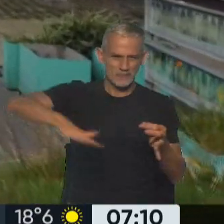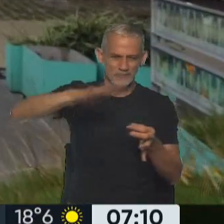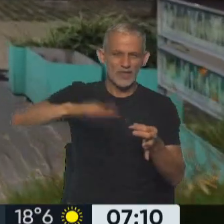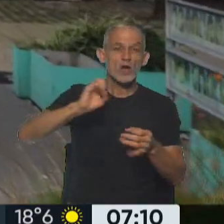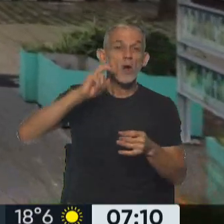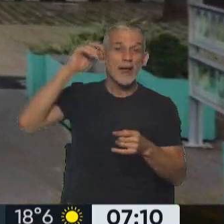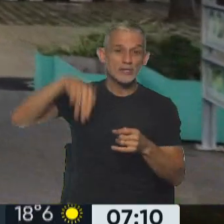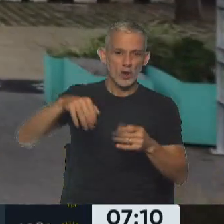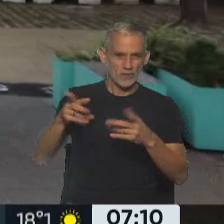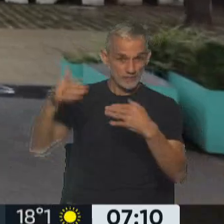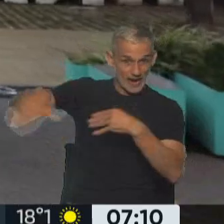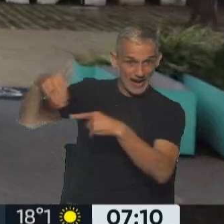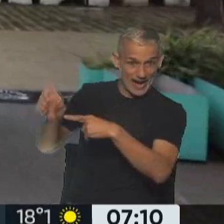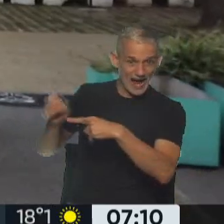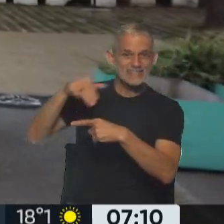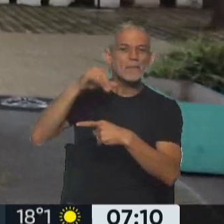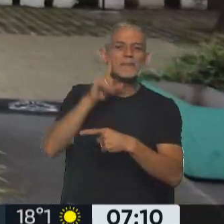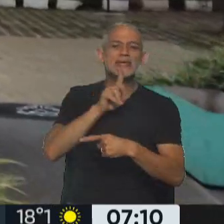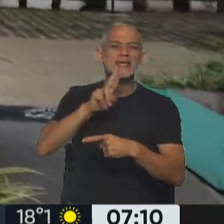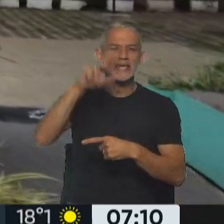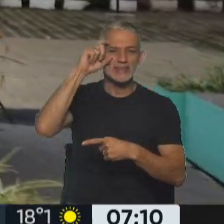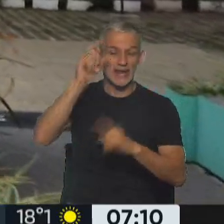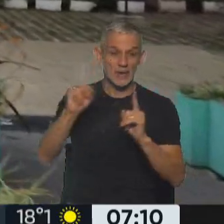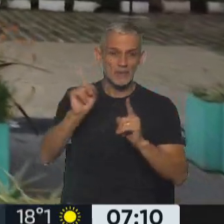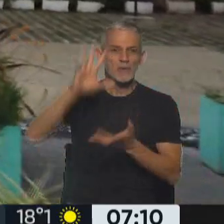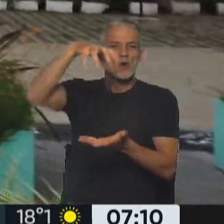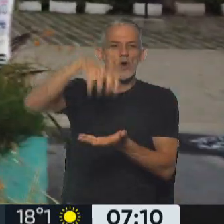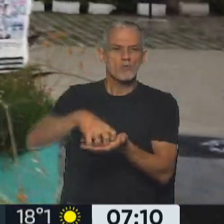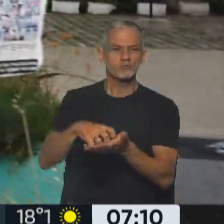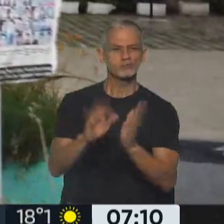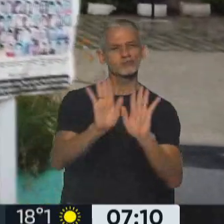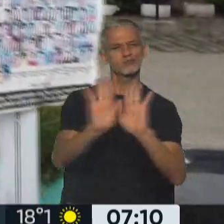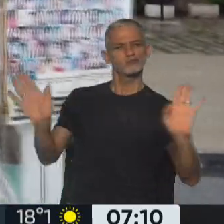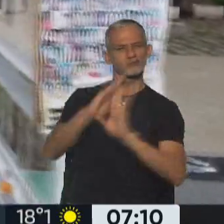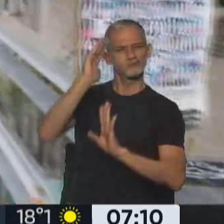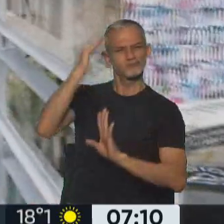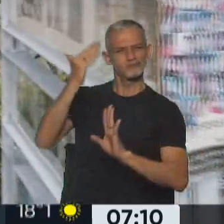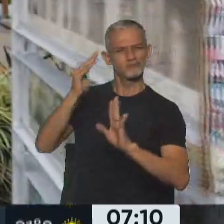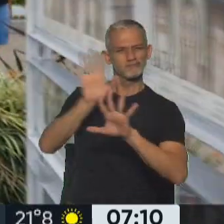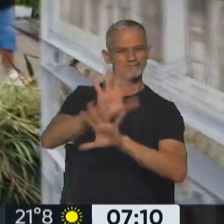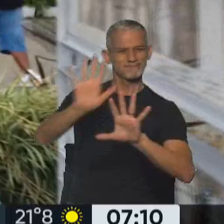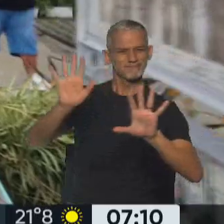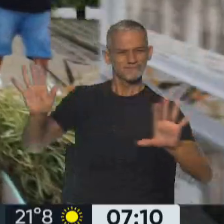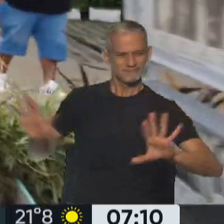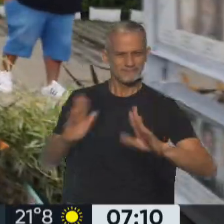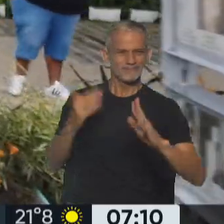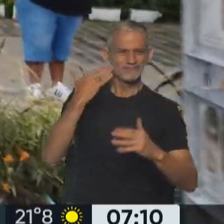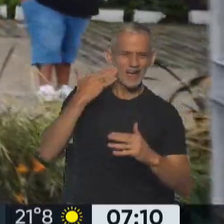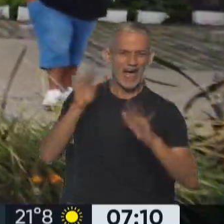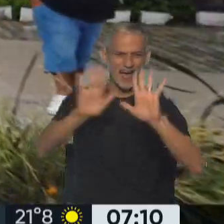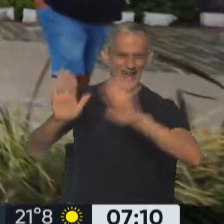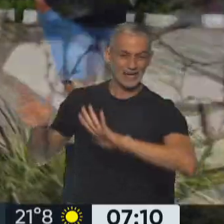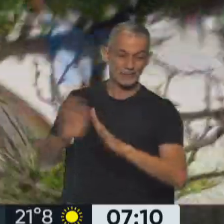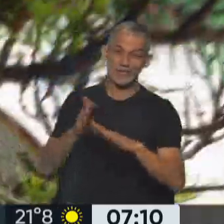Cromañón. Esa es la calle Bartolomé Mitre, donde se instaló el santuario permanente de parte de las familias de las víctimas y el ingreso